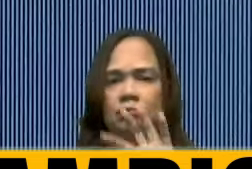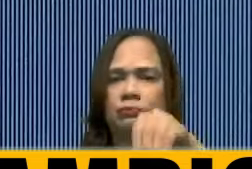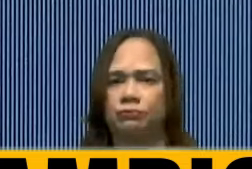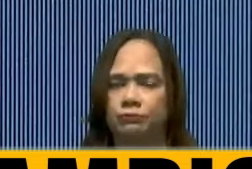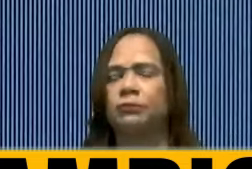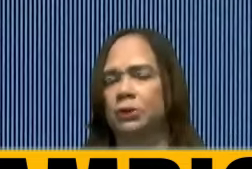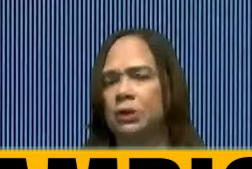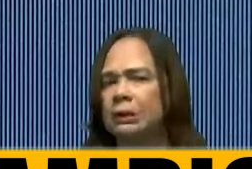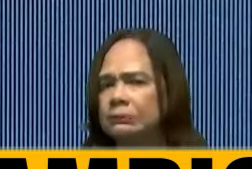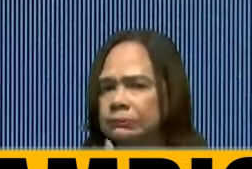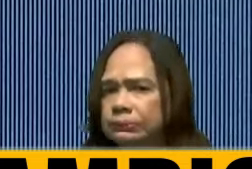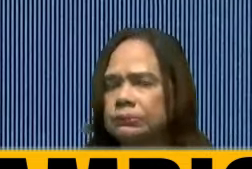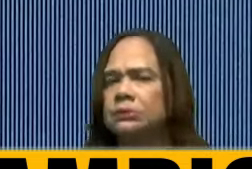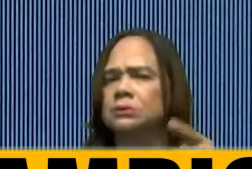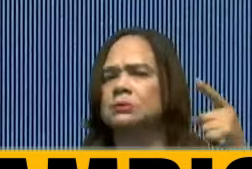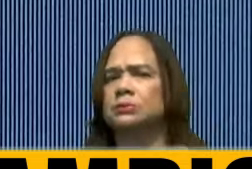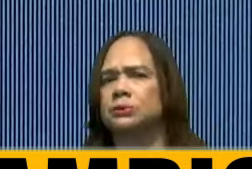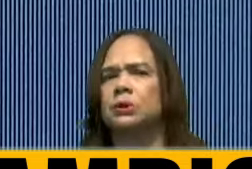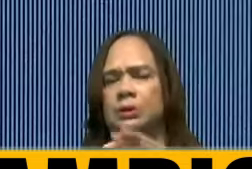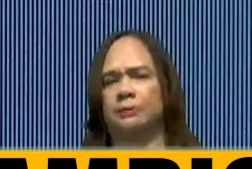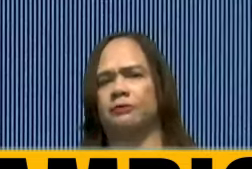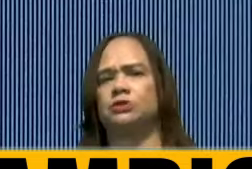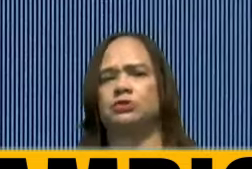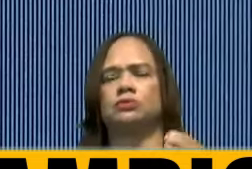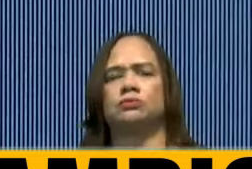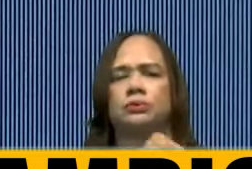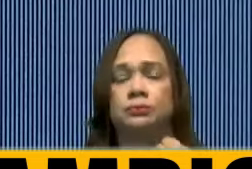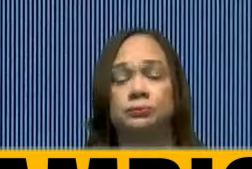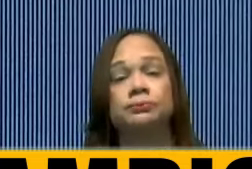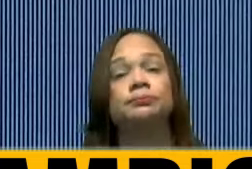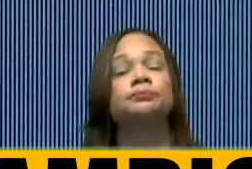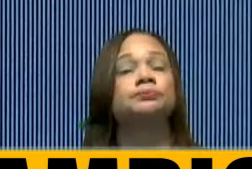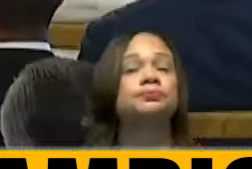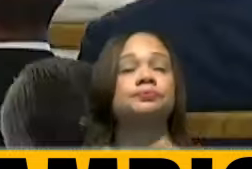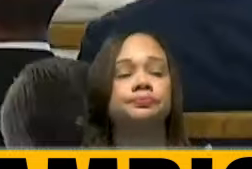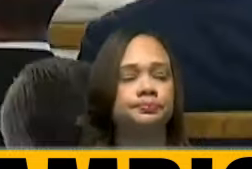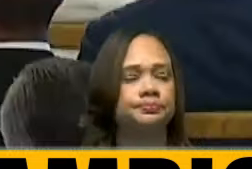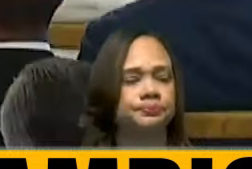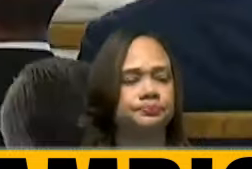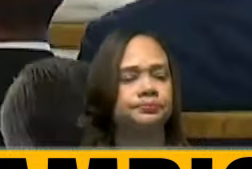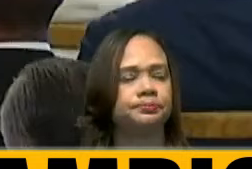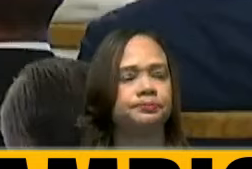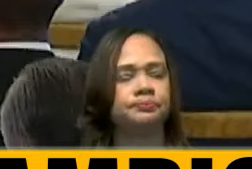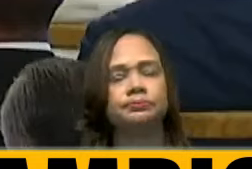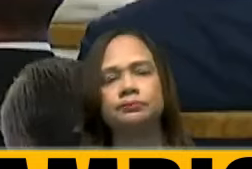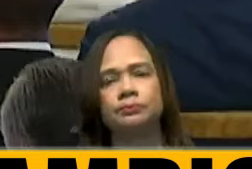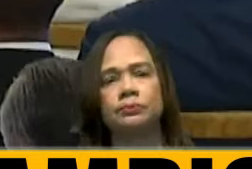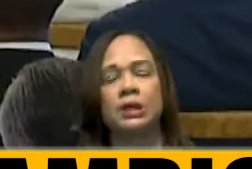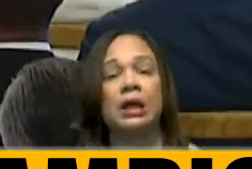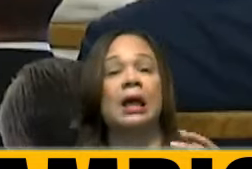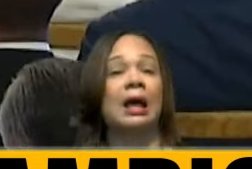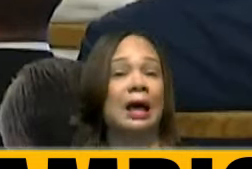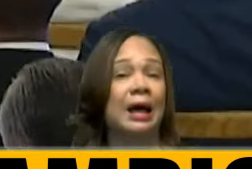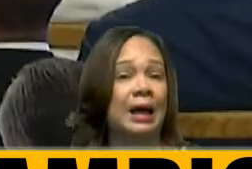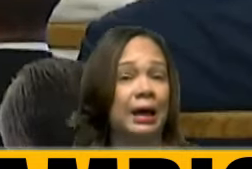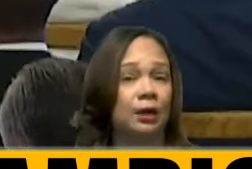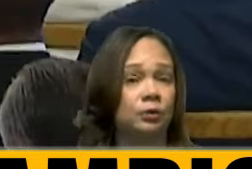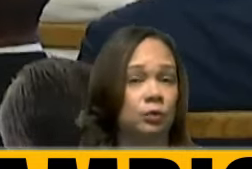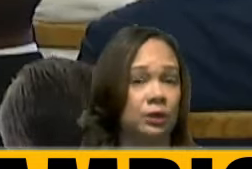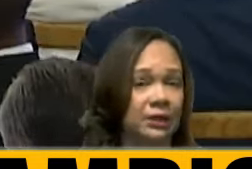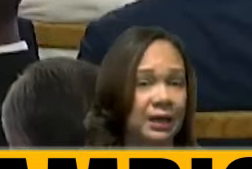efectivos en su alcance y en el impacto en la sociedad Dominicana continuamos La autoridad Nacional de asuntos